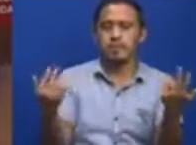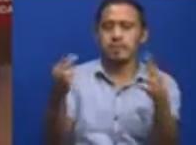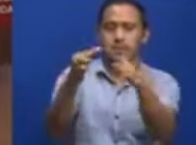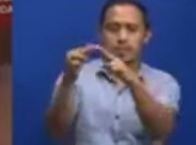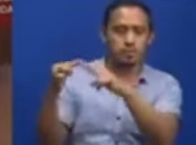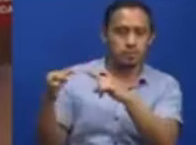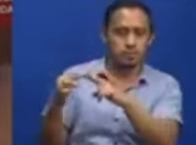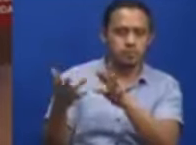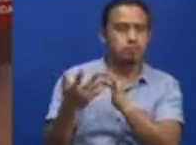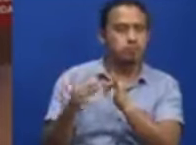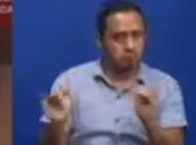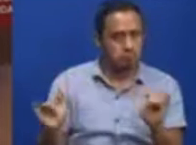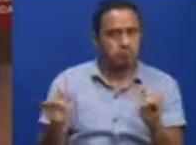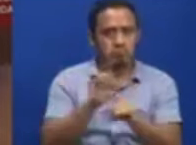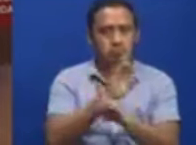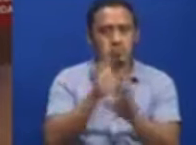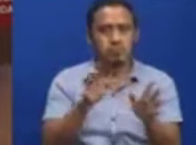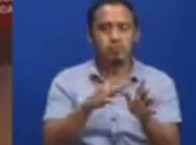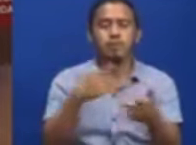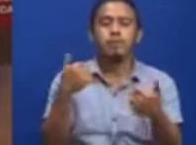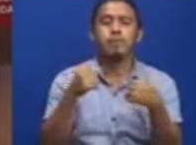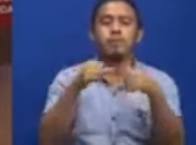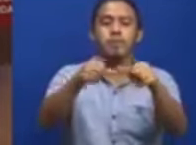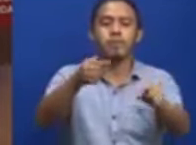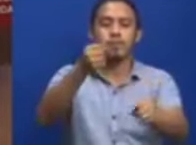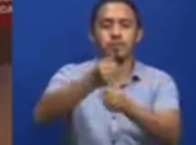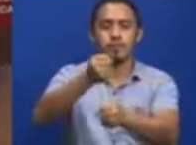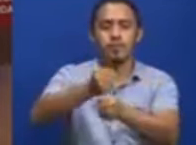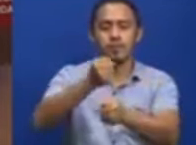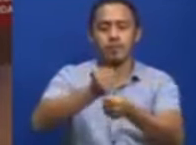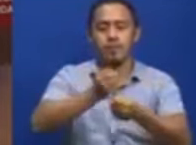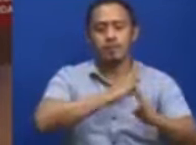claramente establecidos. Seguimos trabajando en la